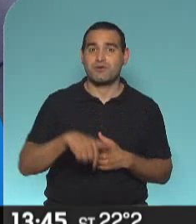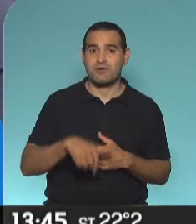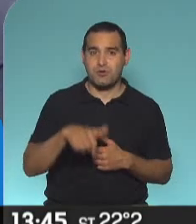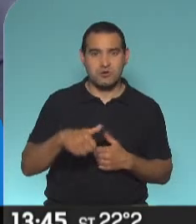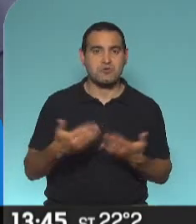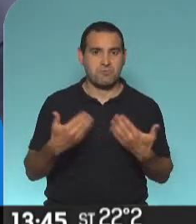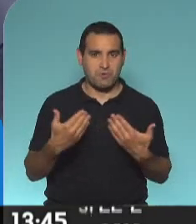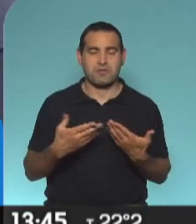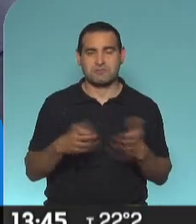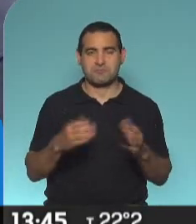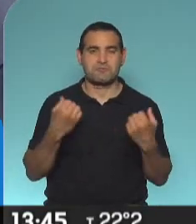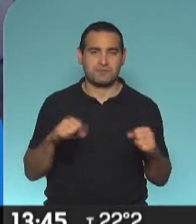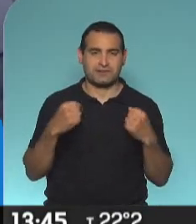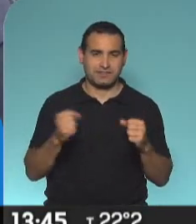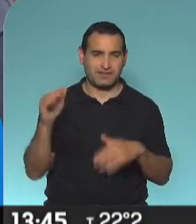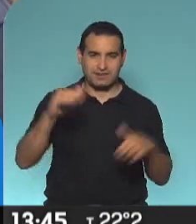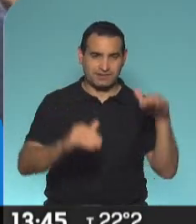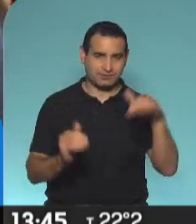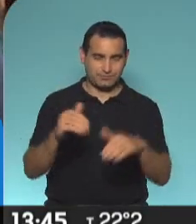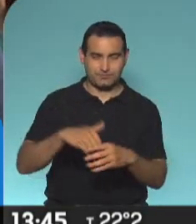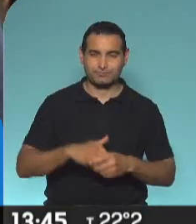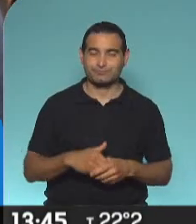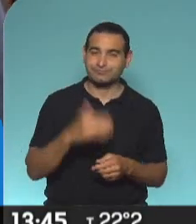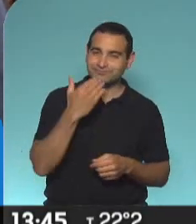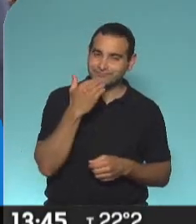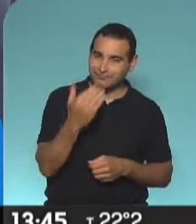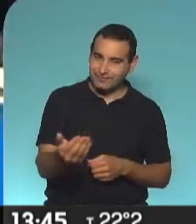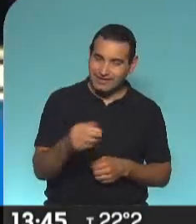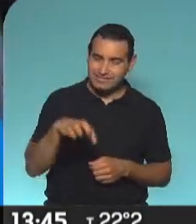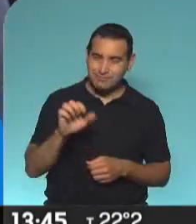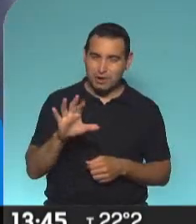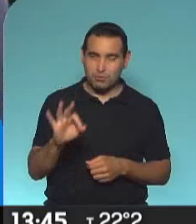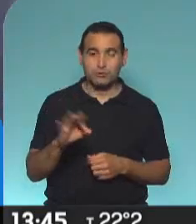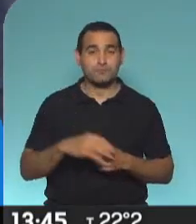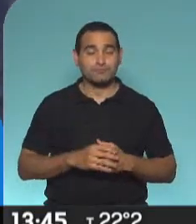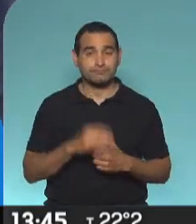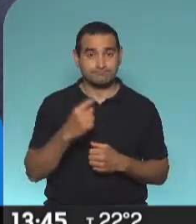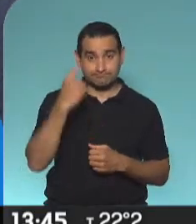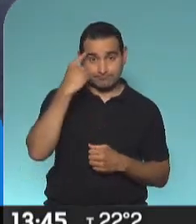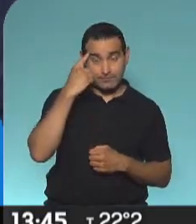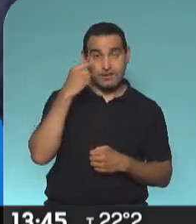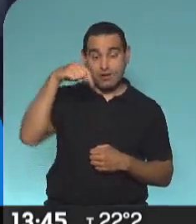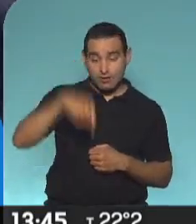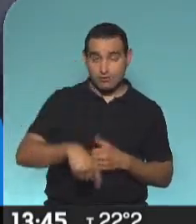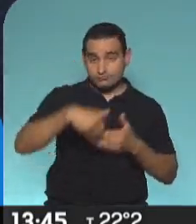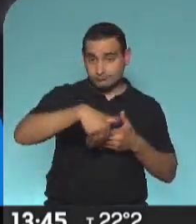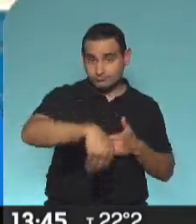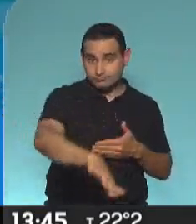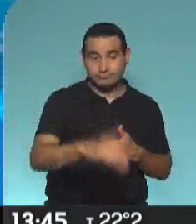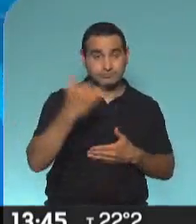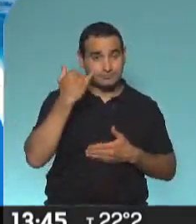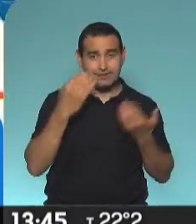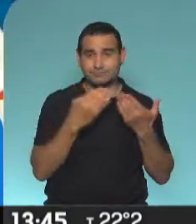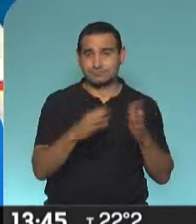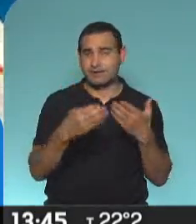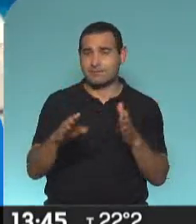apto para practicar esta disciplina deportiva. Te agradecemos mucho, Pablo. Recordemos que desde el día de hoy entonces quedan habilitadas